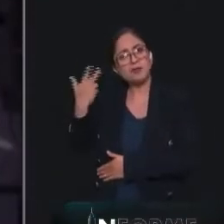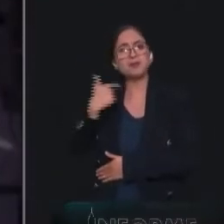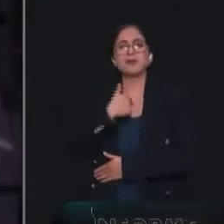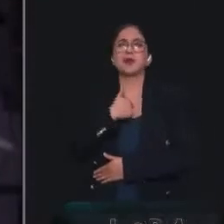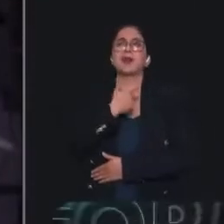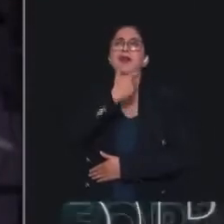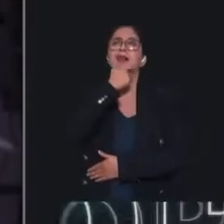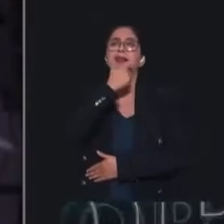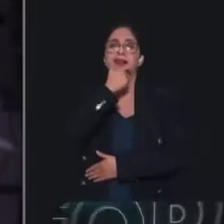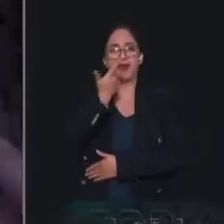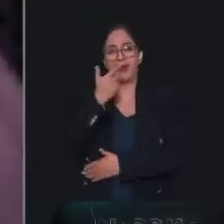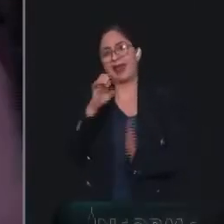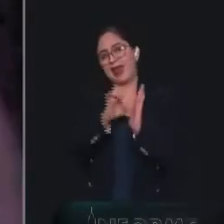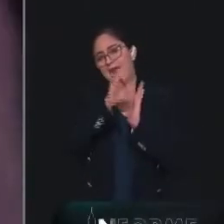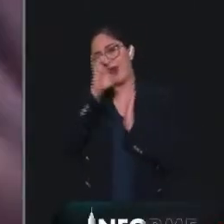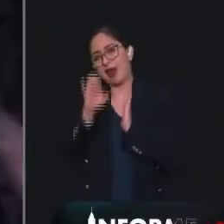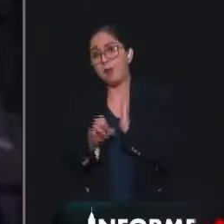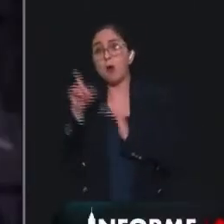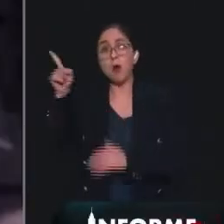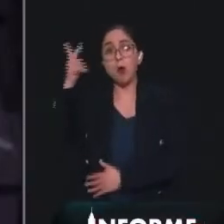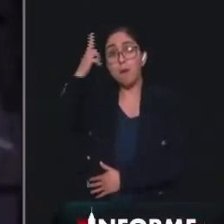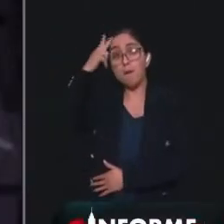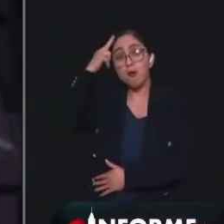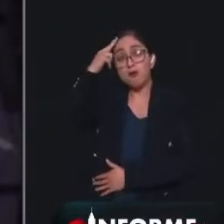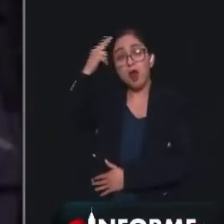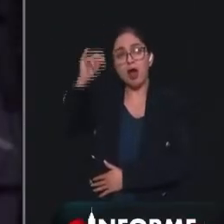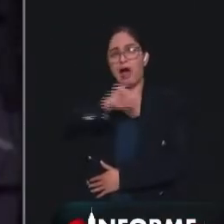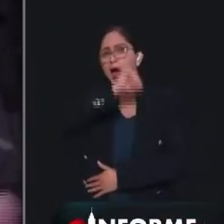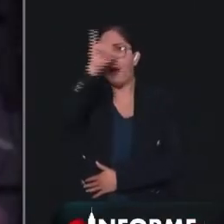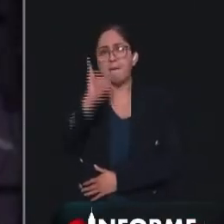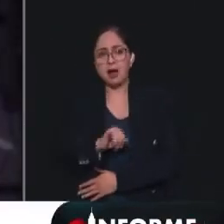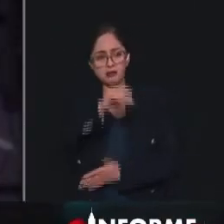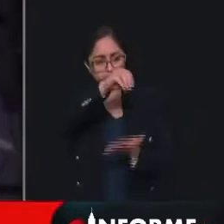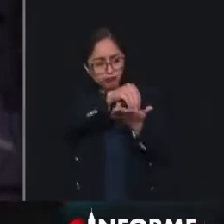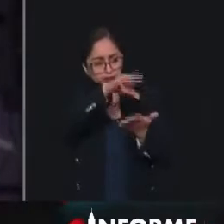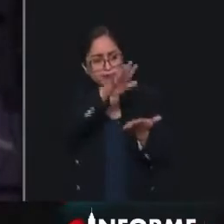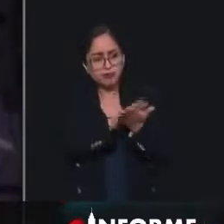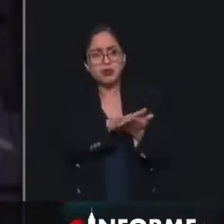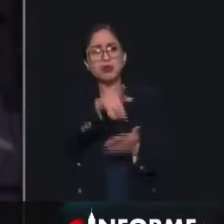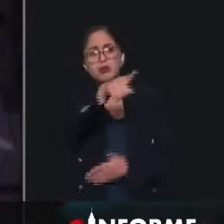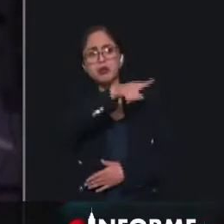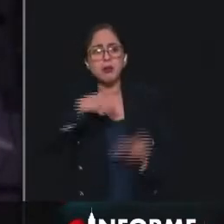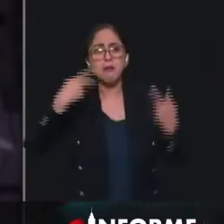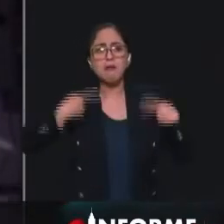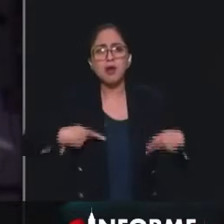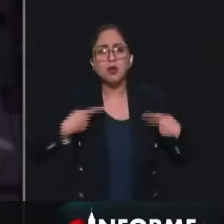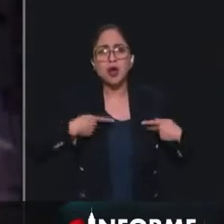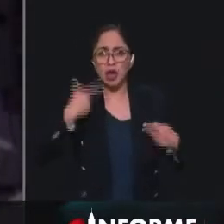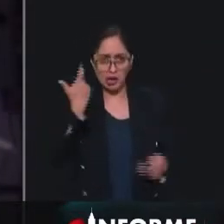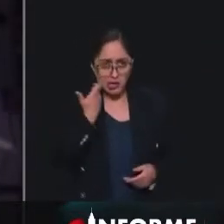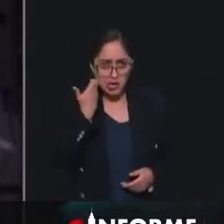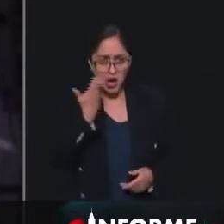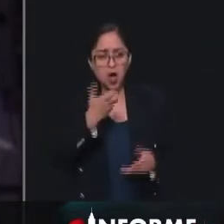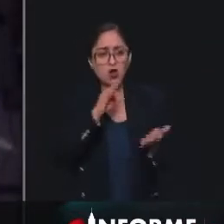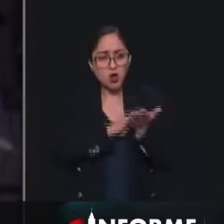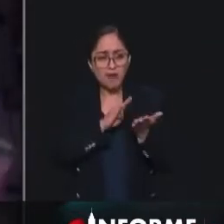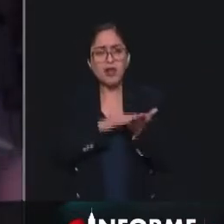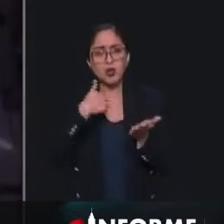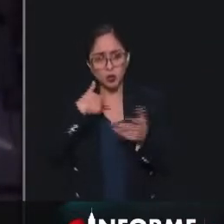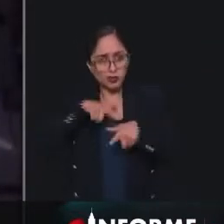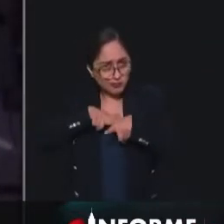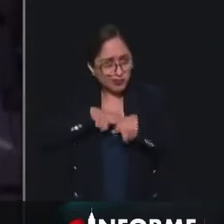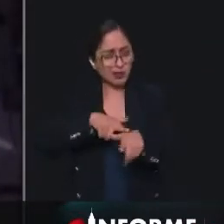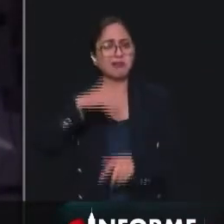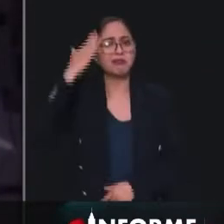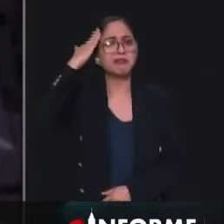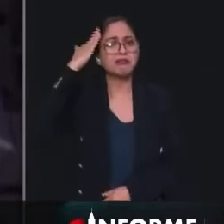consulta de revocación de mandato, no seas disparatado. Pero la percepción existe, porque la maquinaria mediática